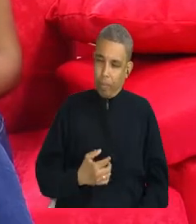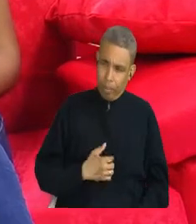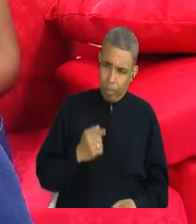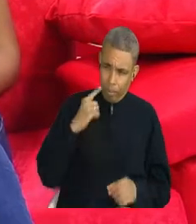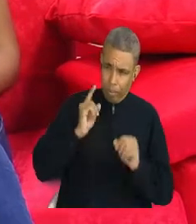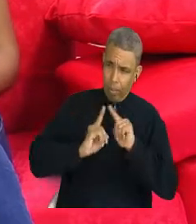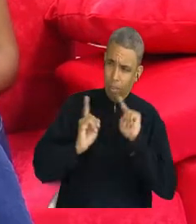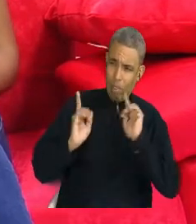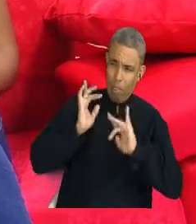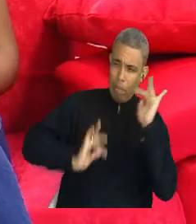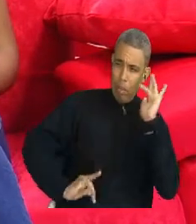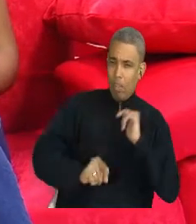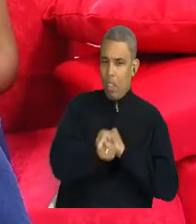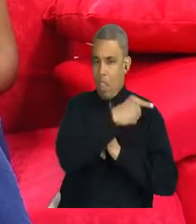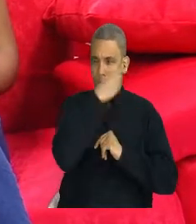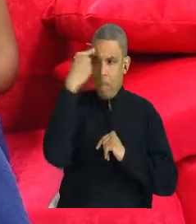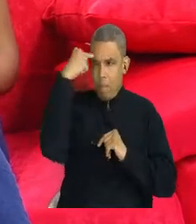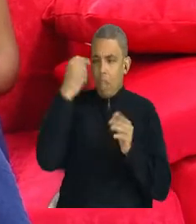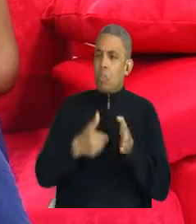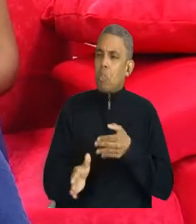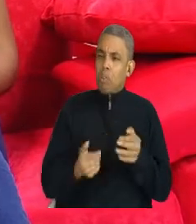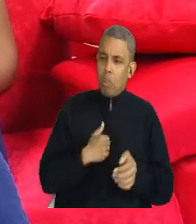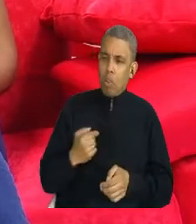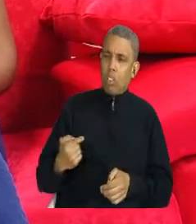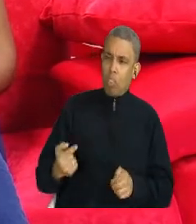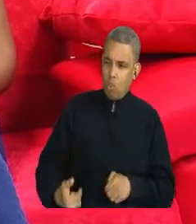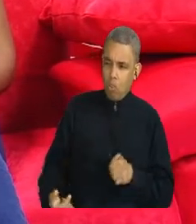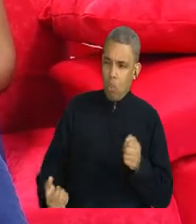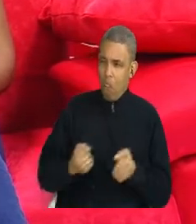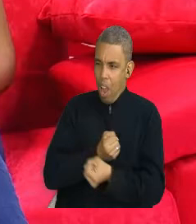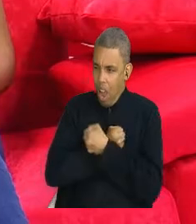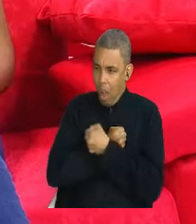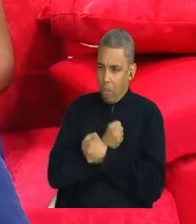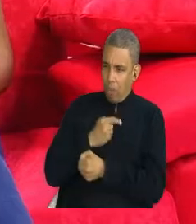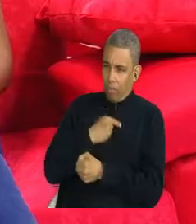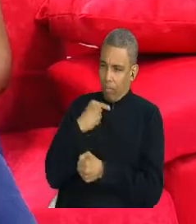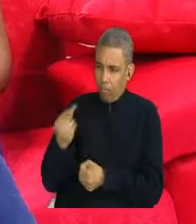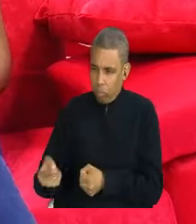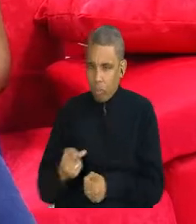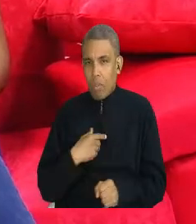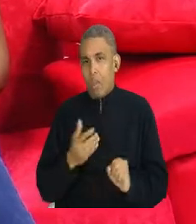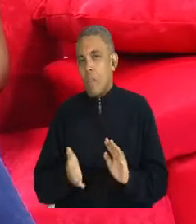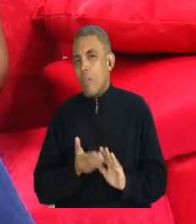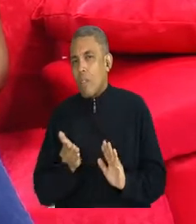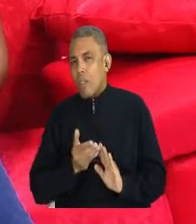la amo y la pienso todo el tiempo. Está súper fácil porque es de vallenato. Y sí.